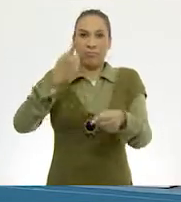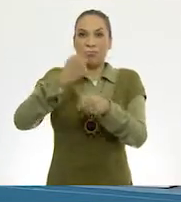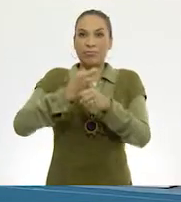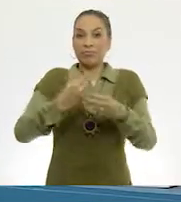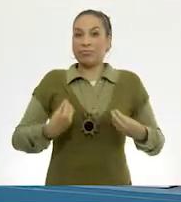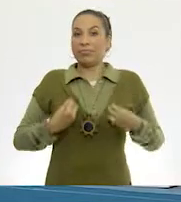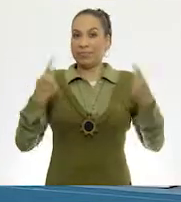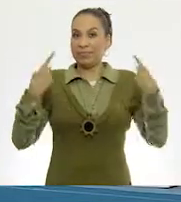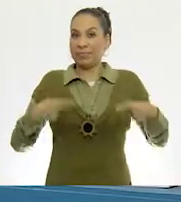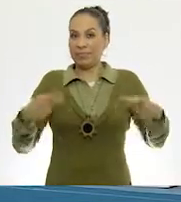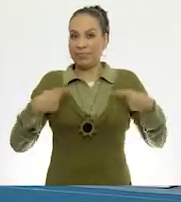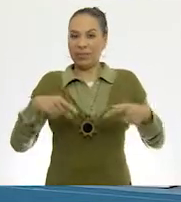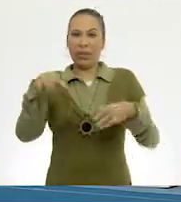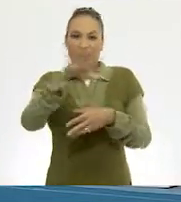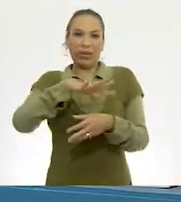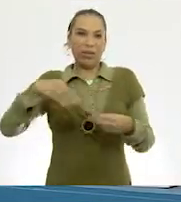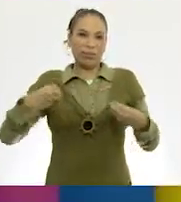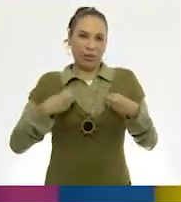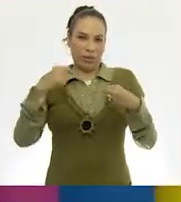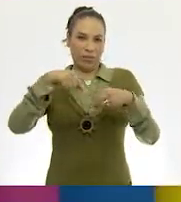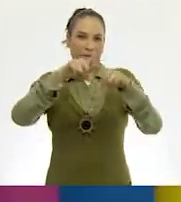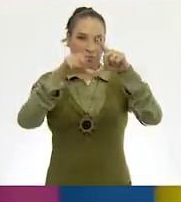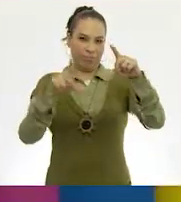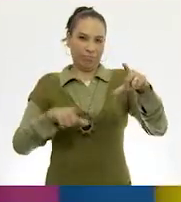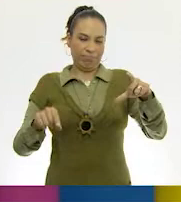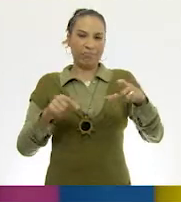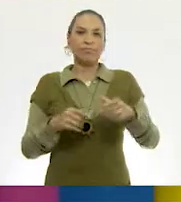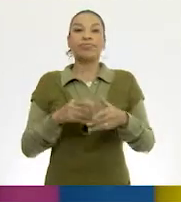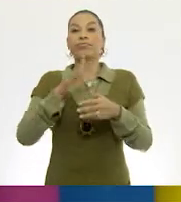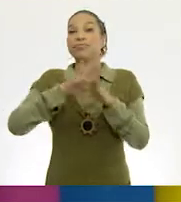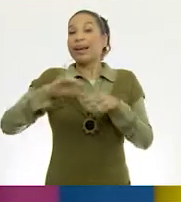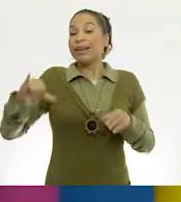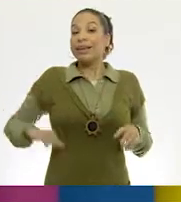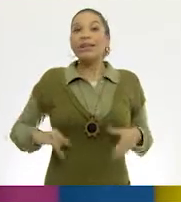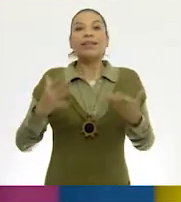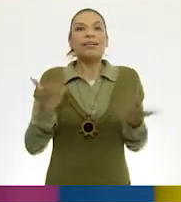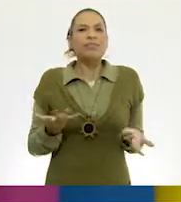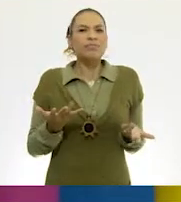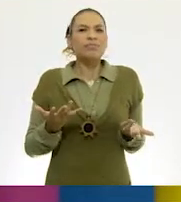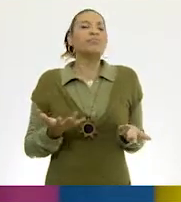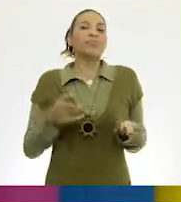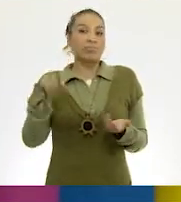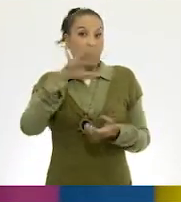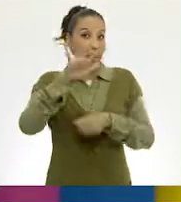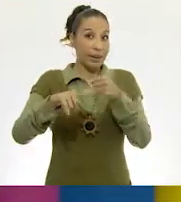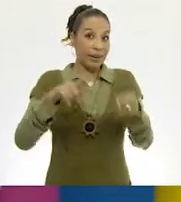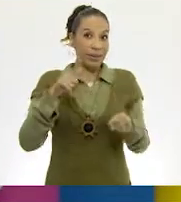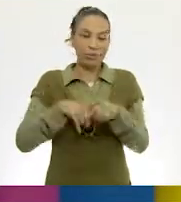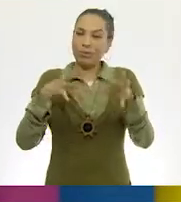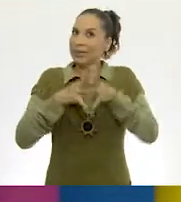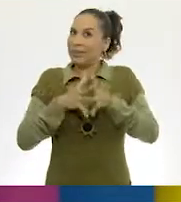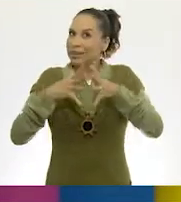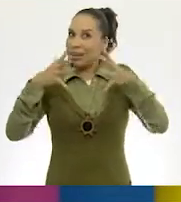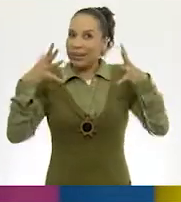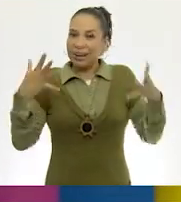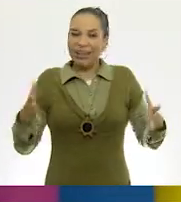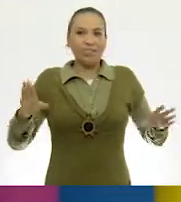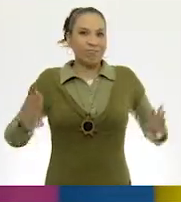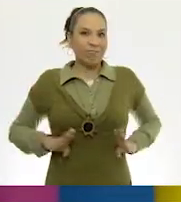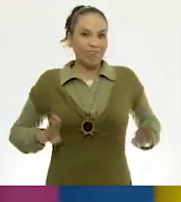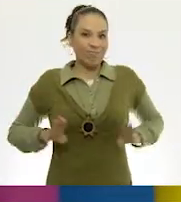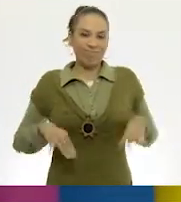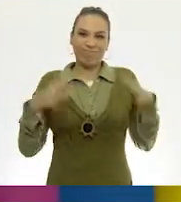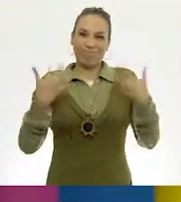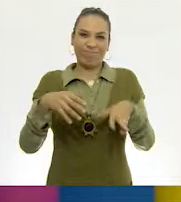que poblaron estas regiones. Y lo más interesante es que a pesar de ser animales tan grandes y con